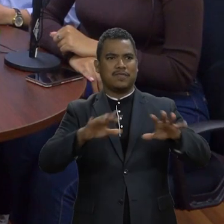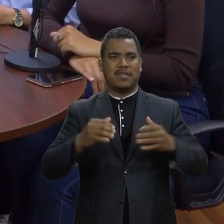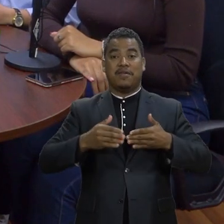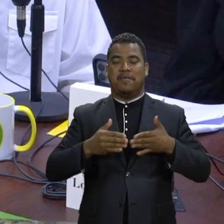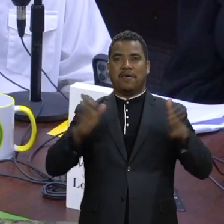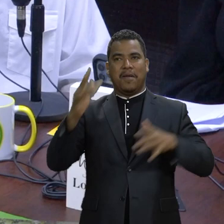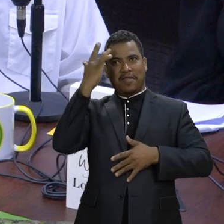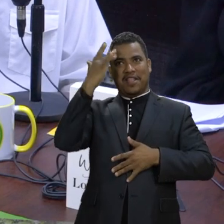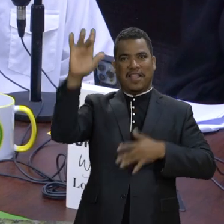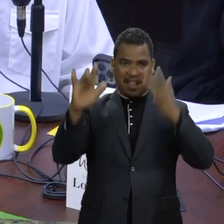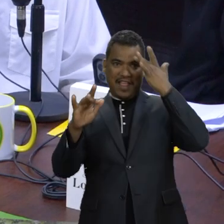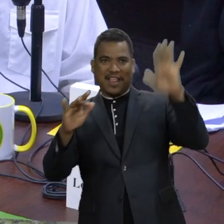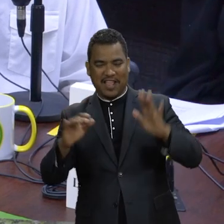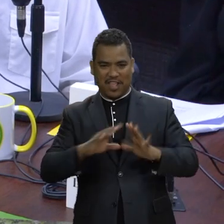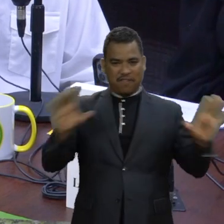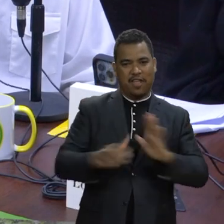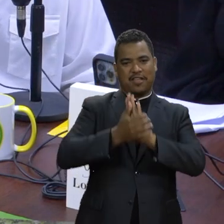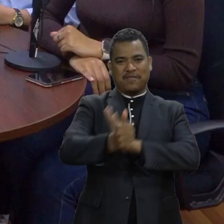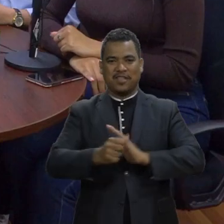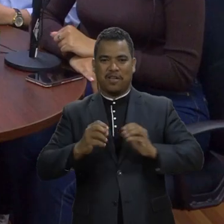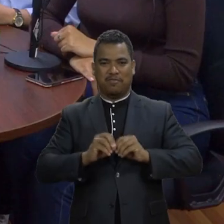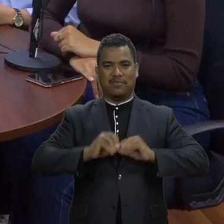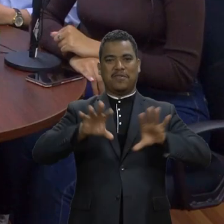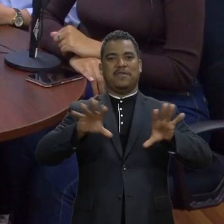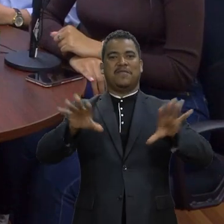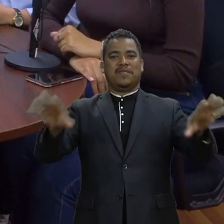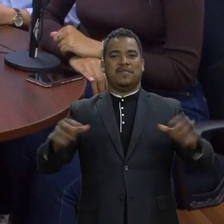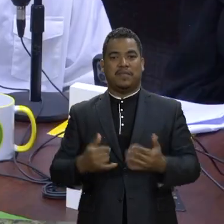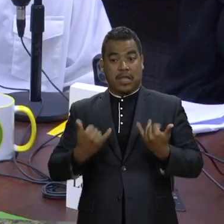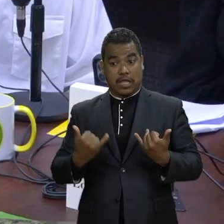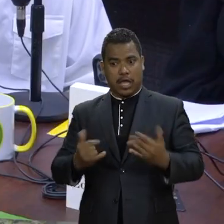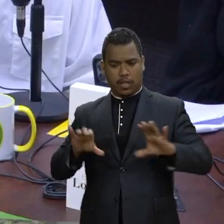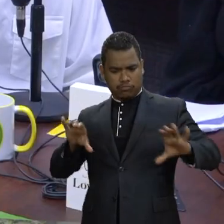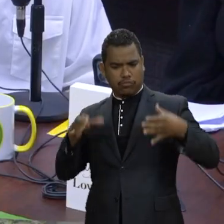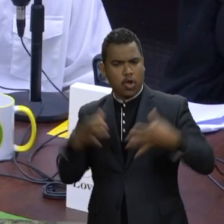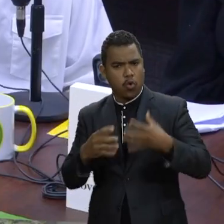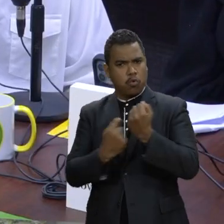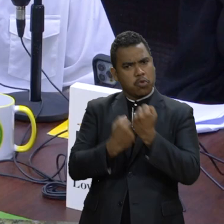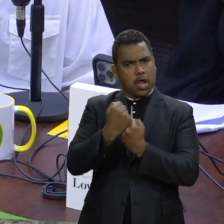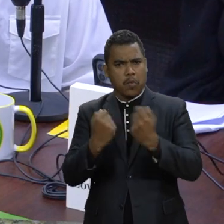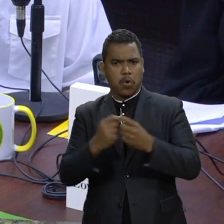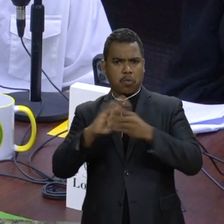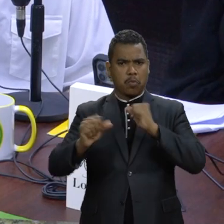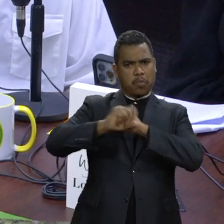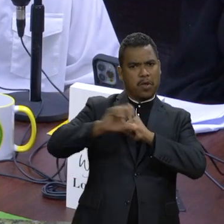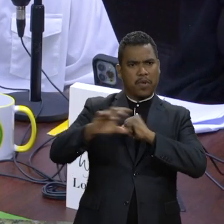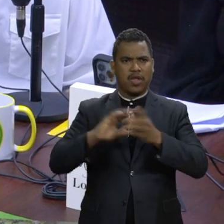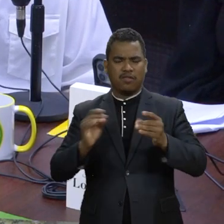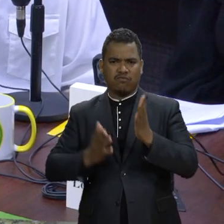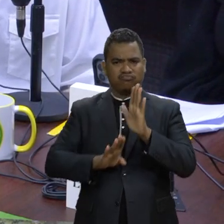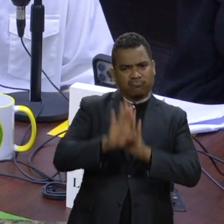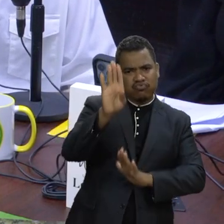nuestra creatividad, capacidades y talentos. Así es, Laura, sí, además este podcast busca fortalecer nuestras aptitudes comunicativas y